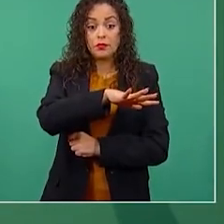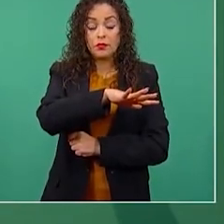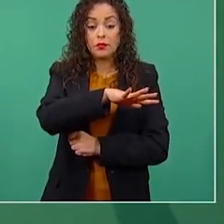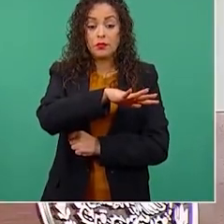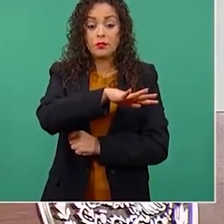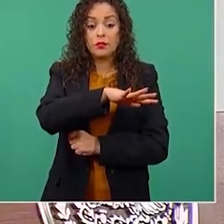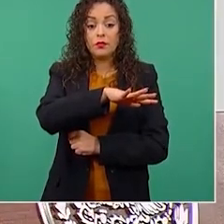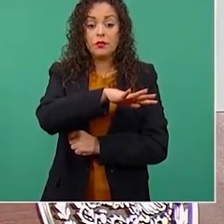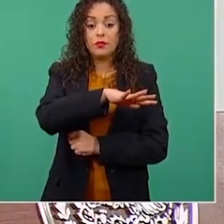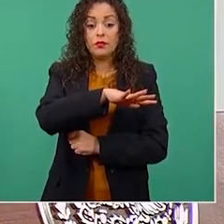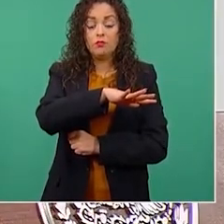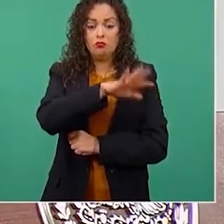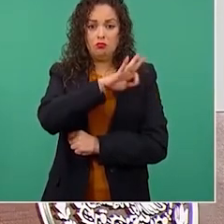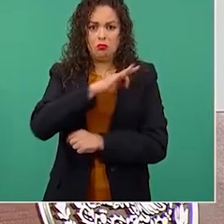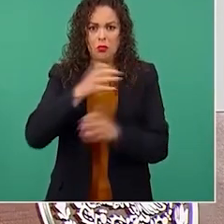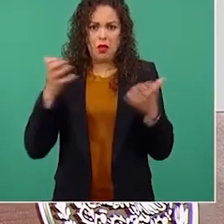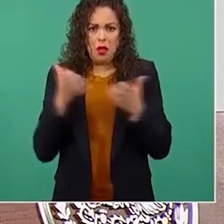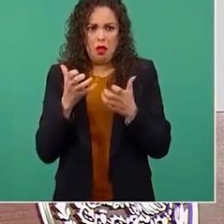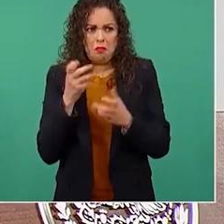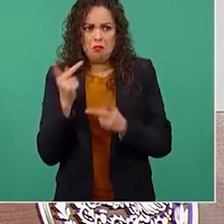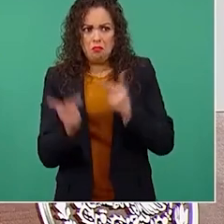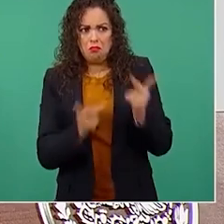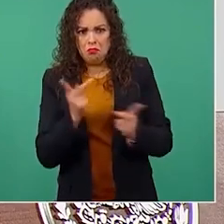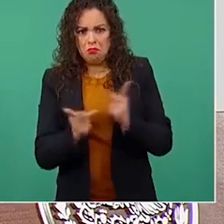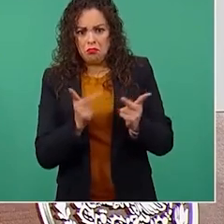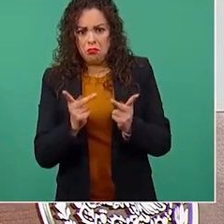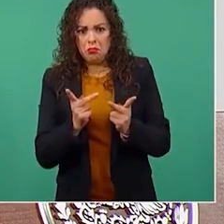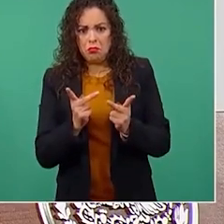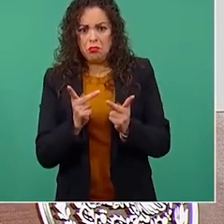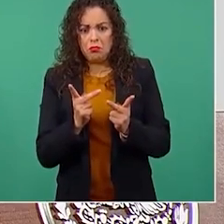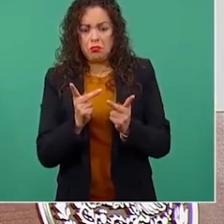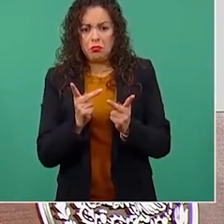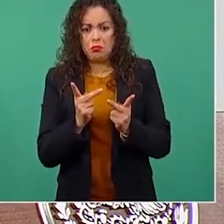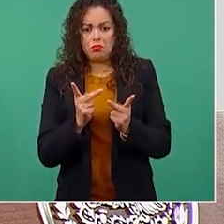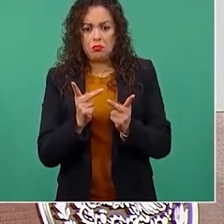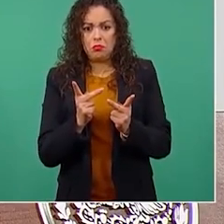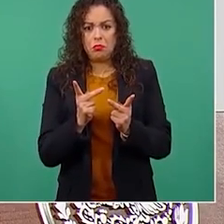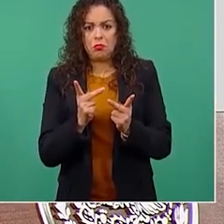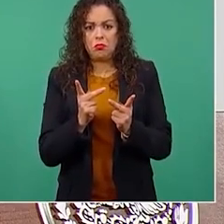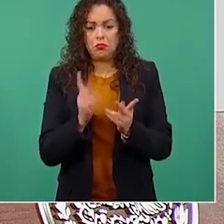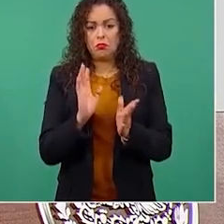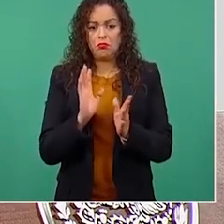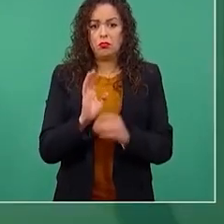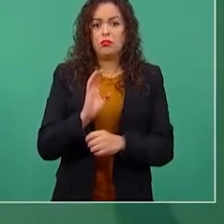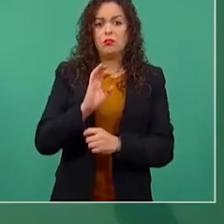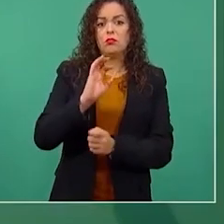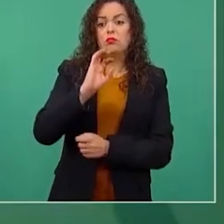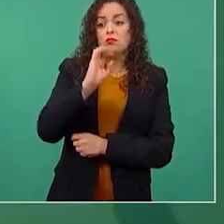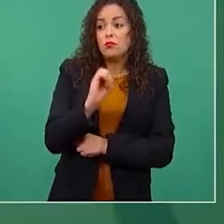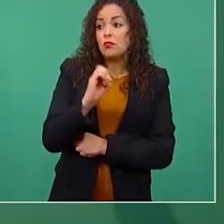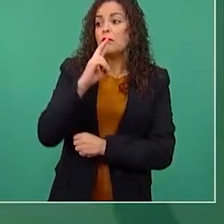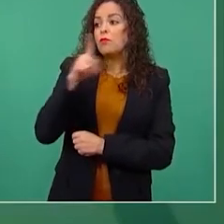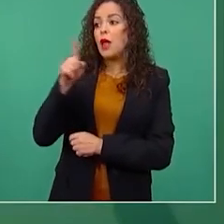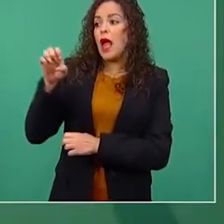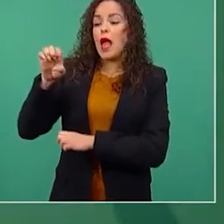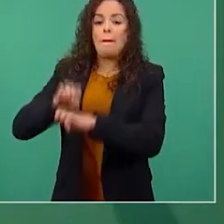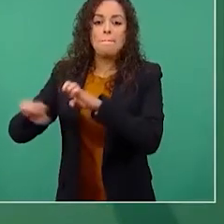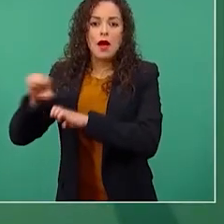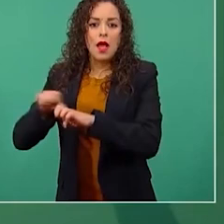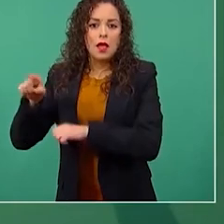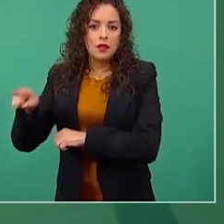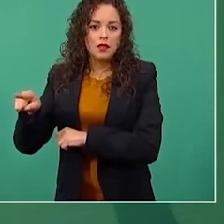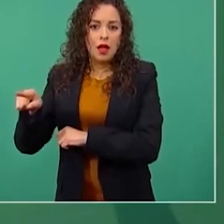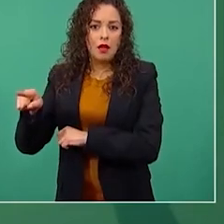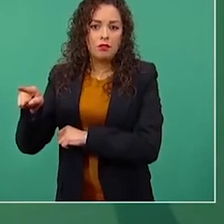pues a lo mejor 10 son muchas encuestadoras, pero 5, para que no cueste, y a